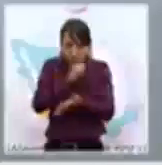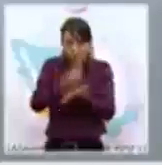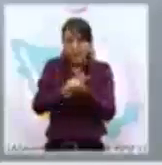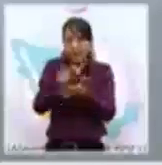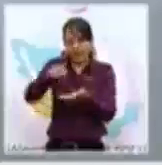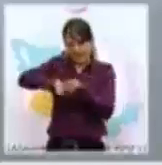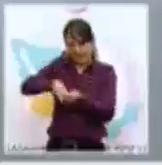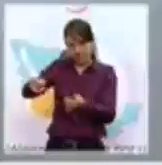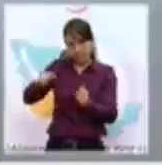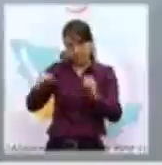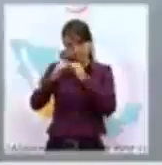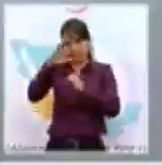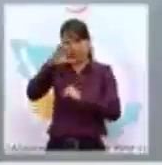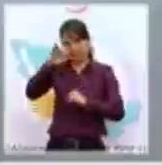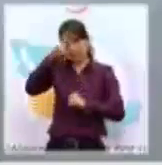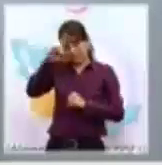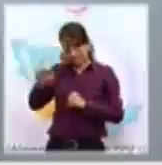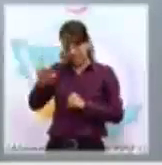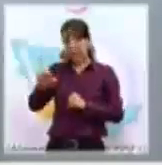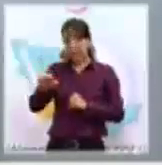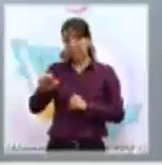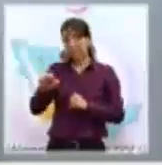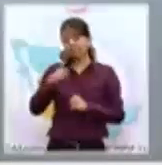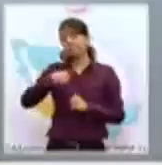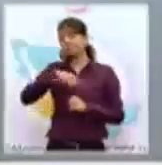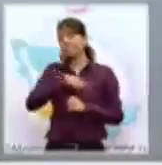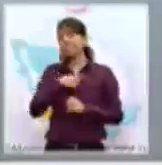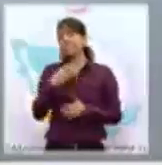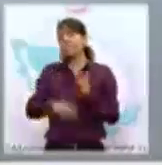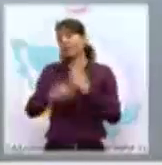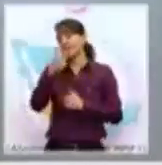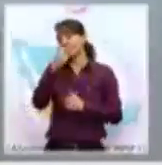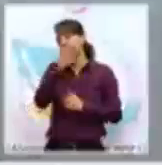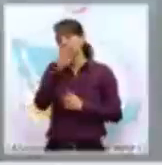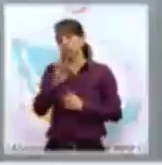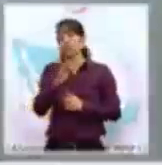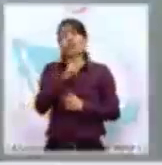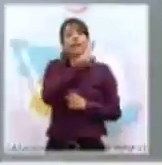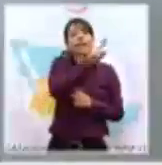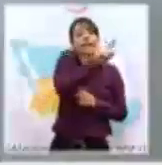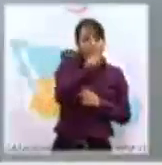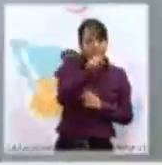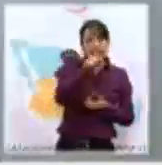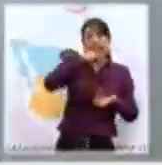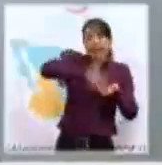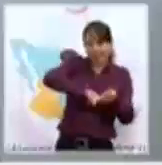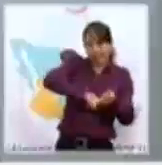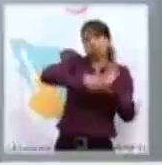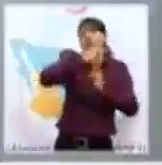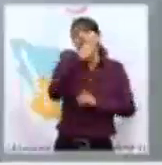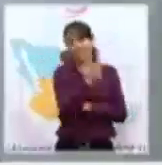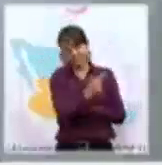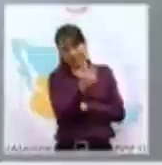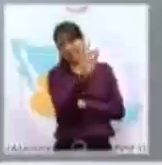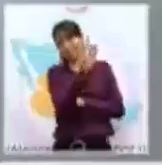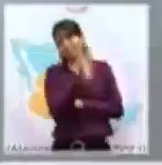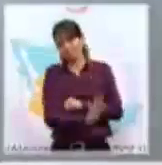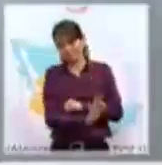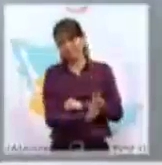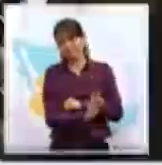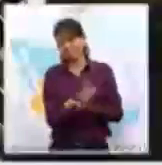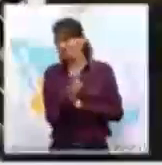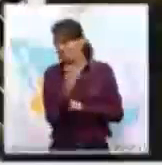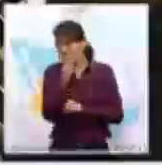tenemos que tener de 7% por nuestro nivel de ingreso, o sea, 7 cada 100 en lugar de 6 de cada 1000. Eso corresponde en